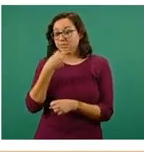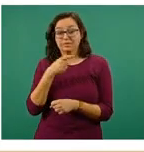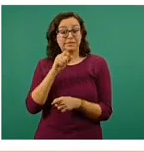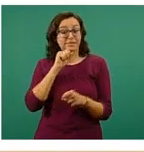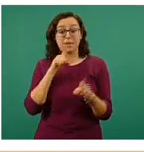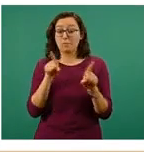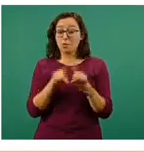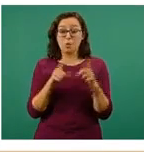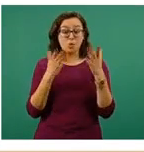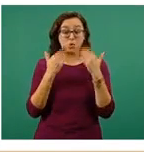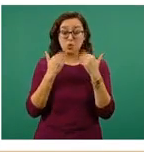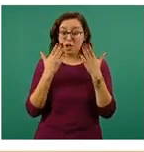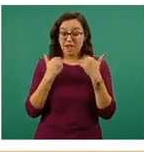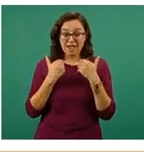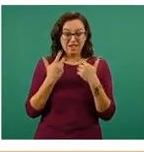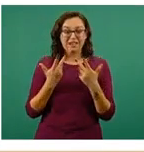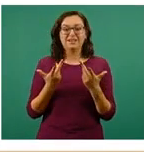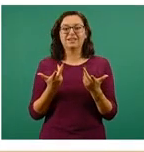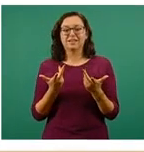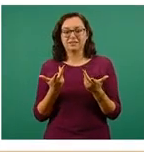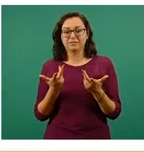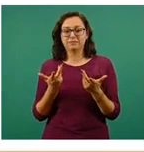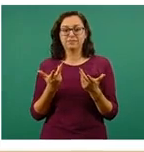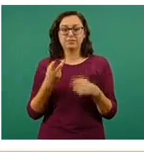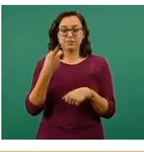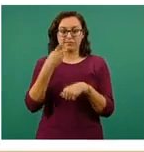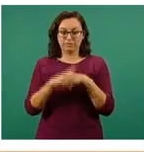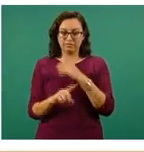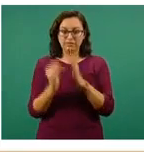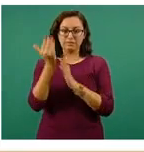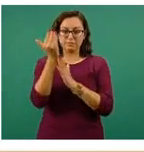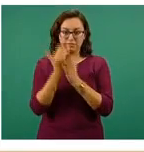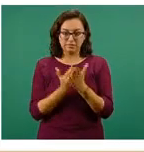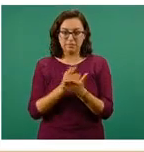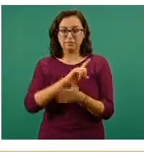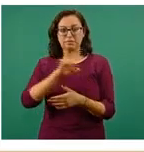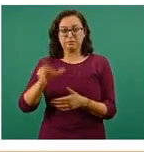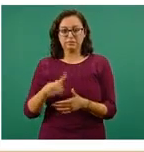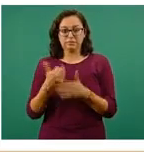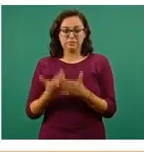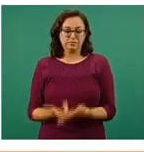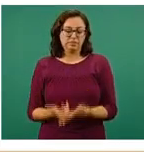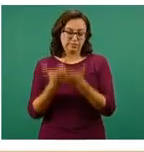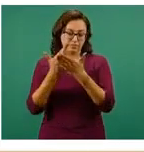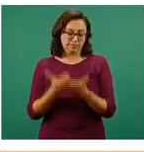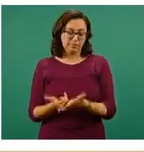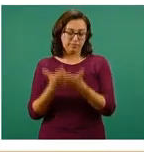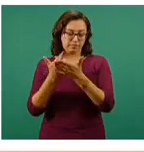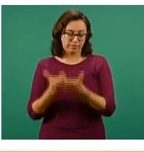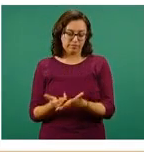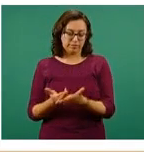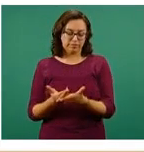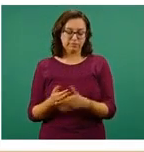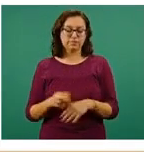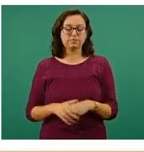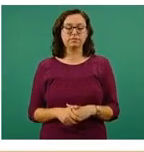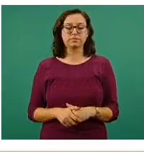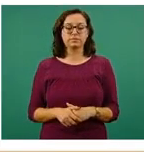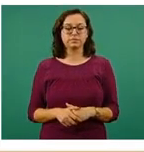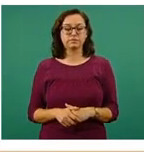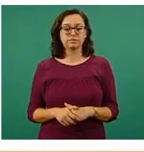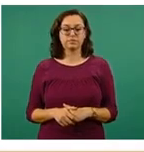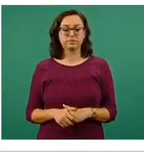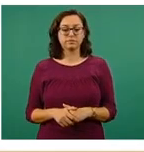un tratamiento, ¿verdad? La limitación del daño y en su punto final de toda la historia natural del COVID,